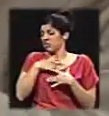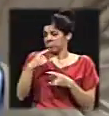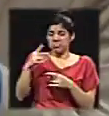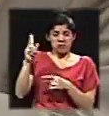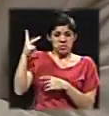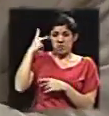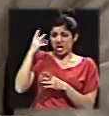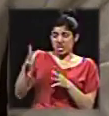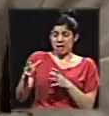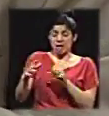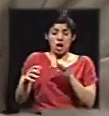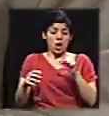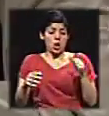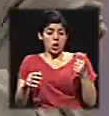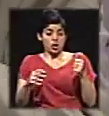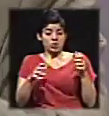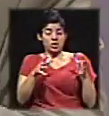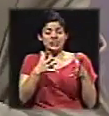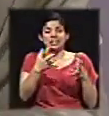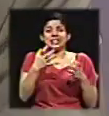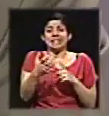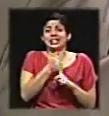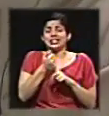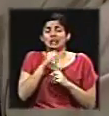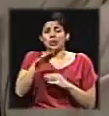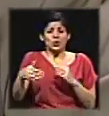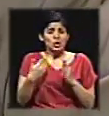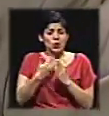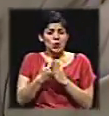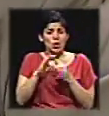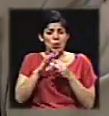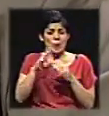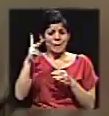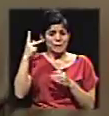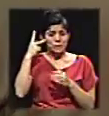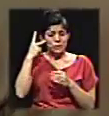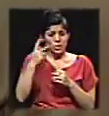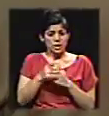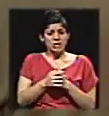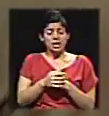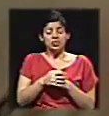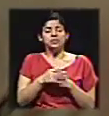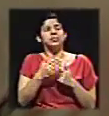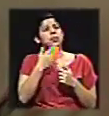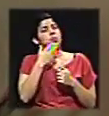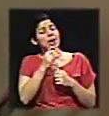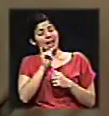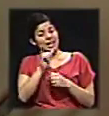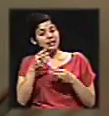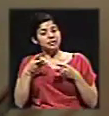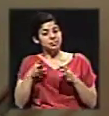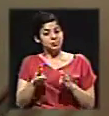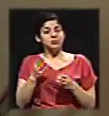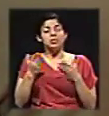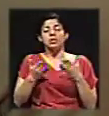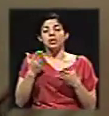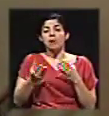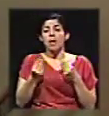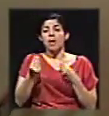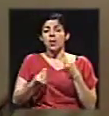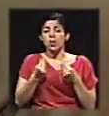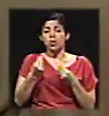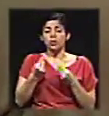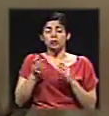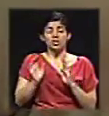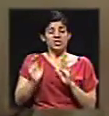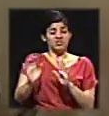están otros que lo quieren todo prácticamente de la política. Sí. Bueno, ese mecanismo puede ser que produzca algún